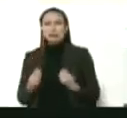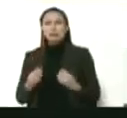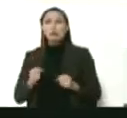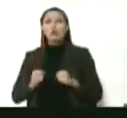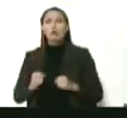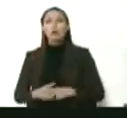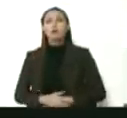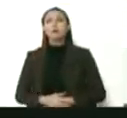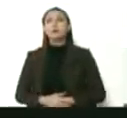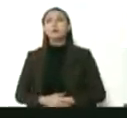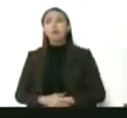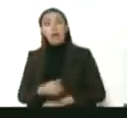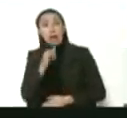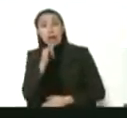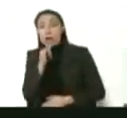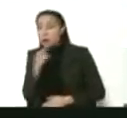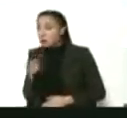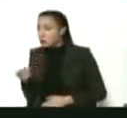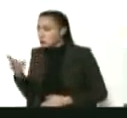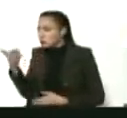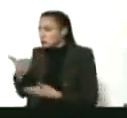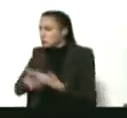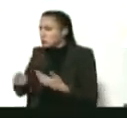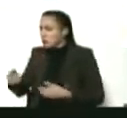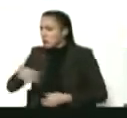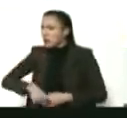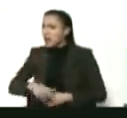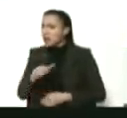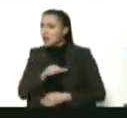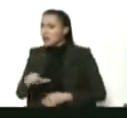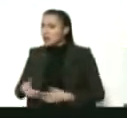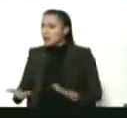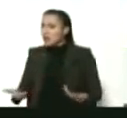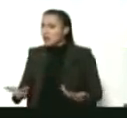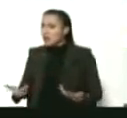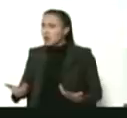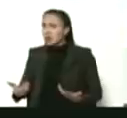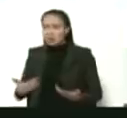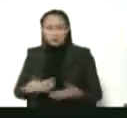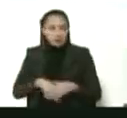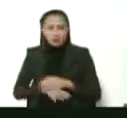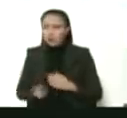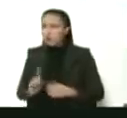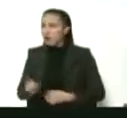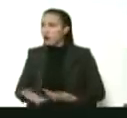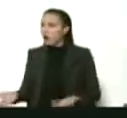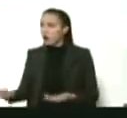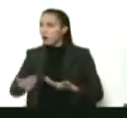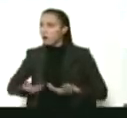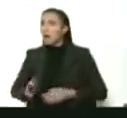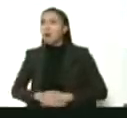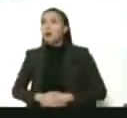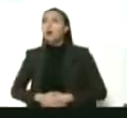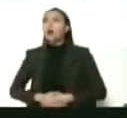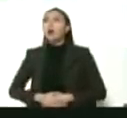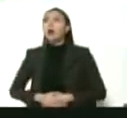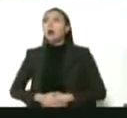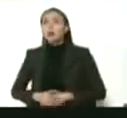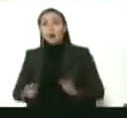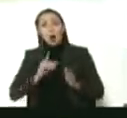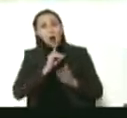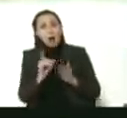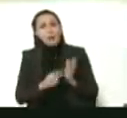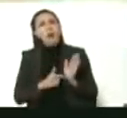Fíjense ustedes el informe, no sé si tienes el informe de esta semana, no lo tengo a mano. Importante el informe, vamos a dar los